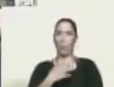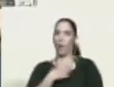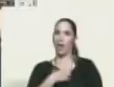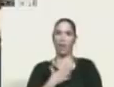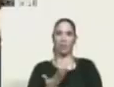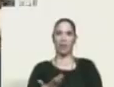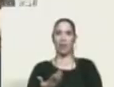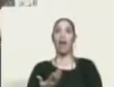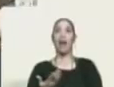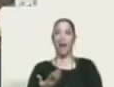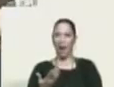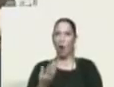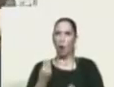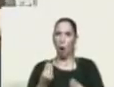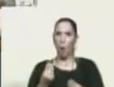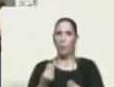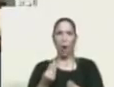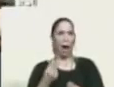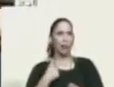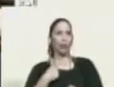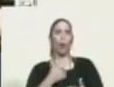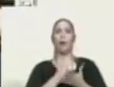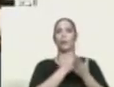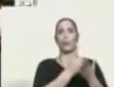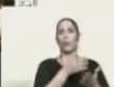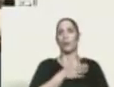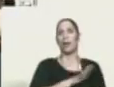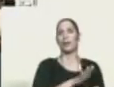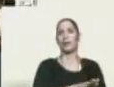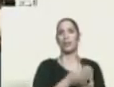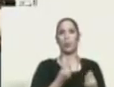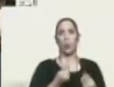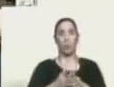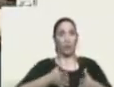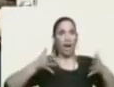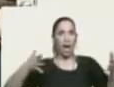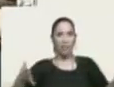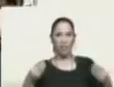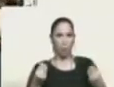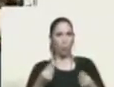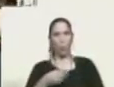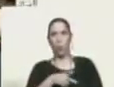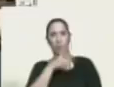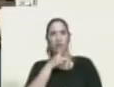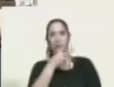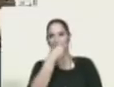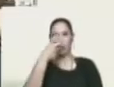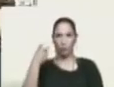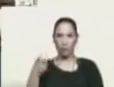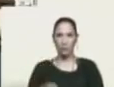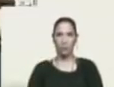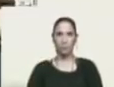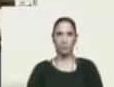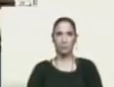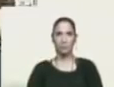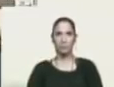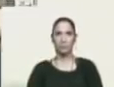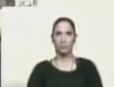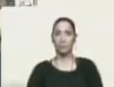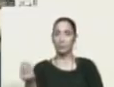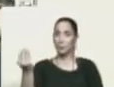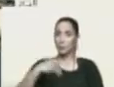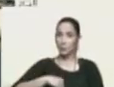complicidad en tan tamaño delito como es el narcotráfico. Hemos aumentado el porcentaje de